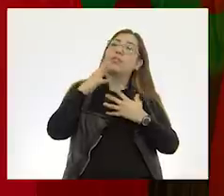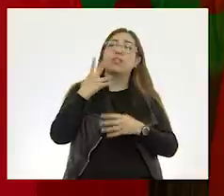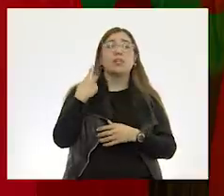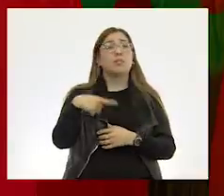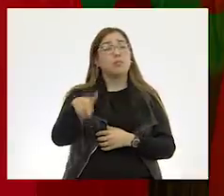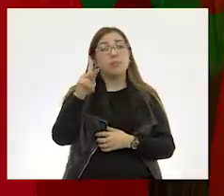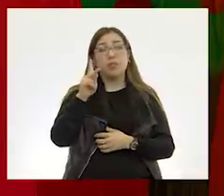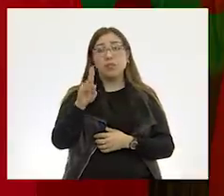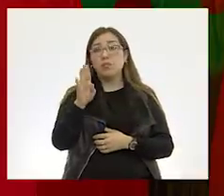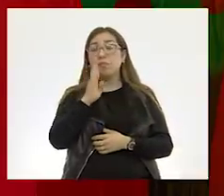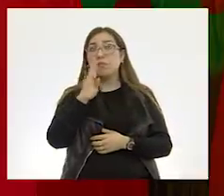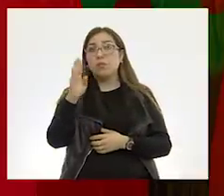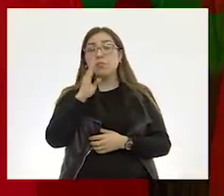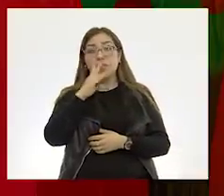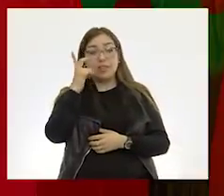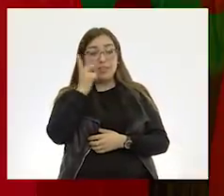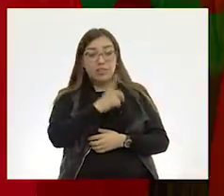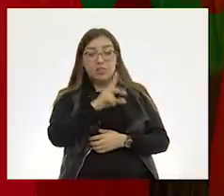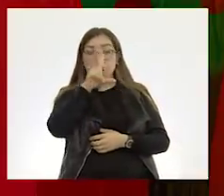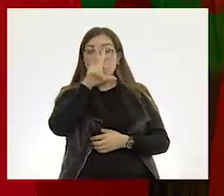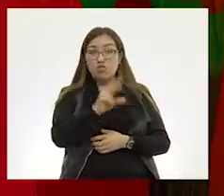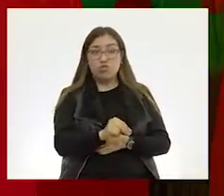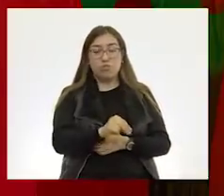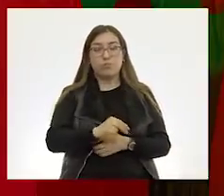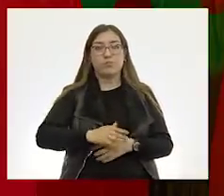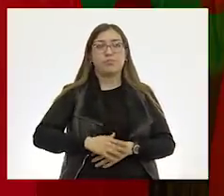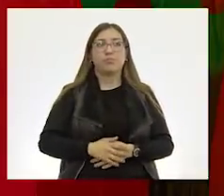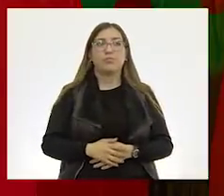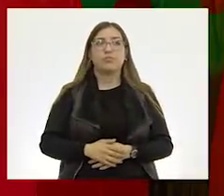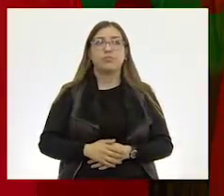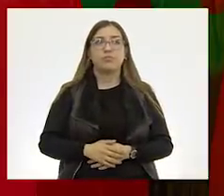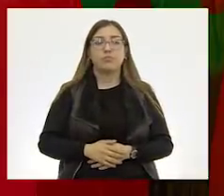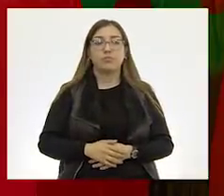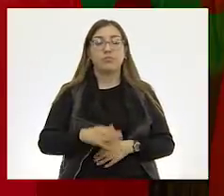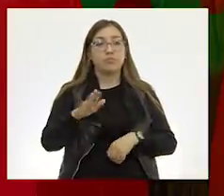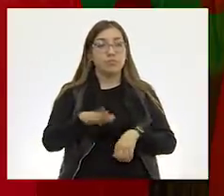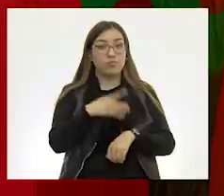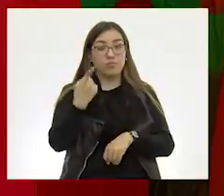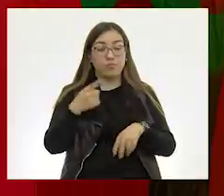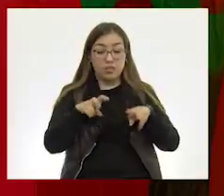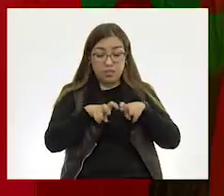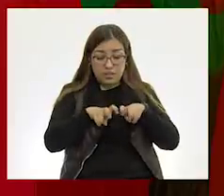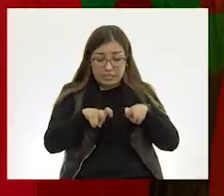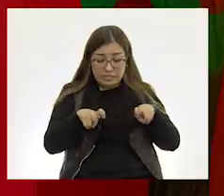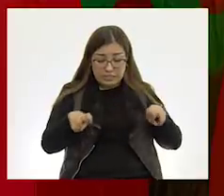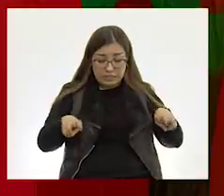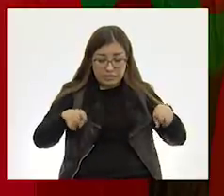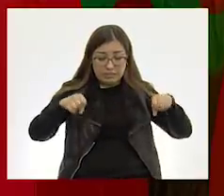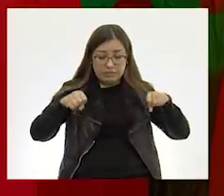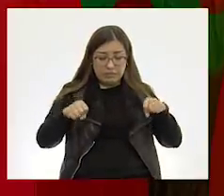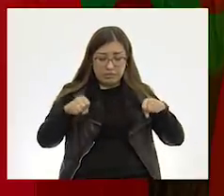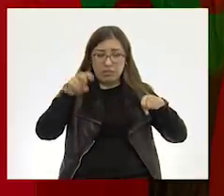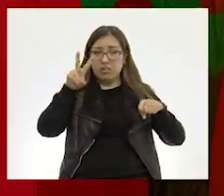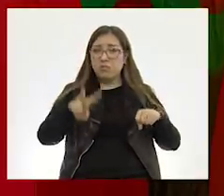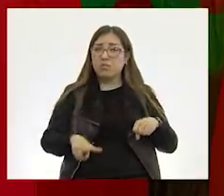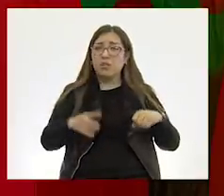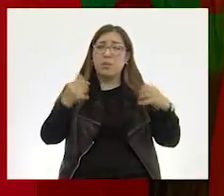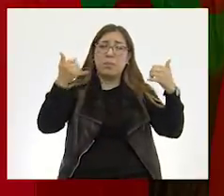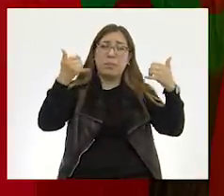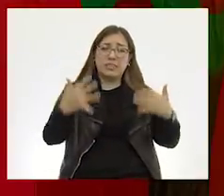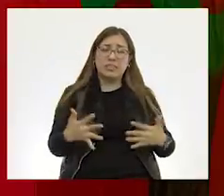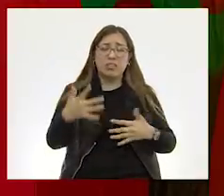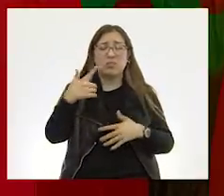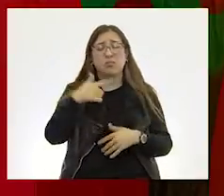Pero mi mamá dijo que no, porque el sillón está muy pesado y yo estoy muy